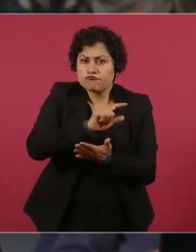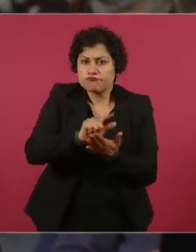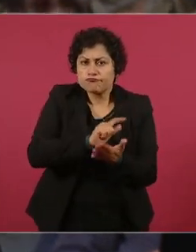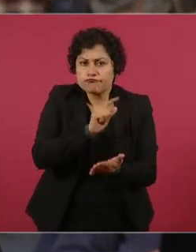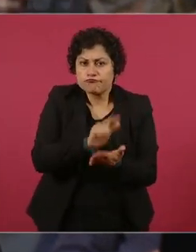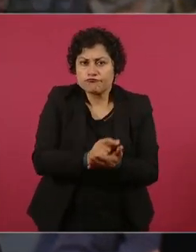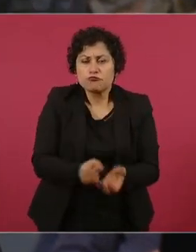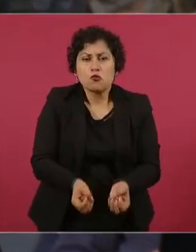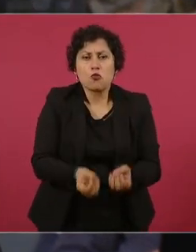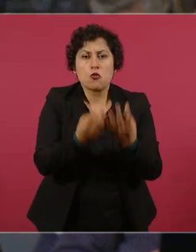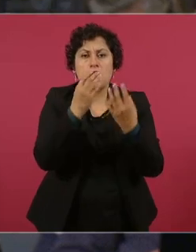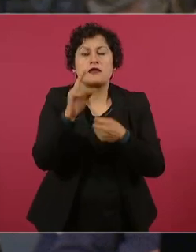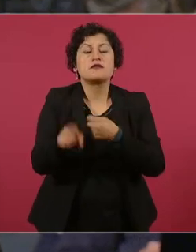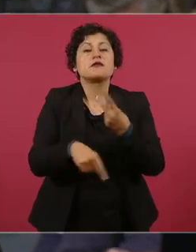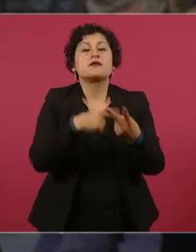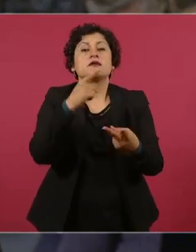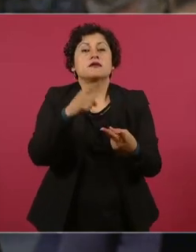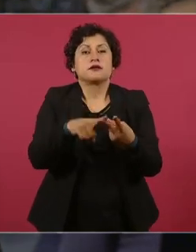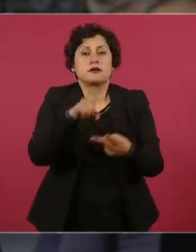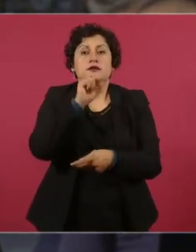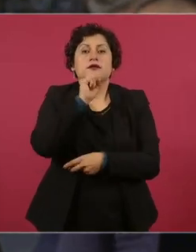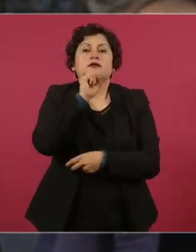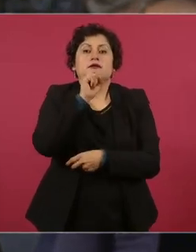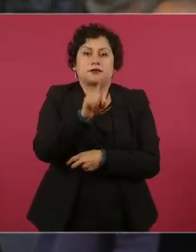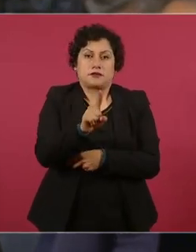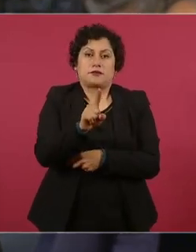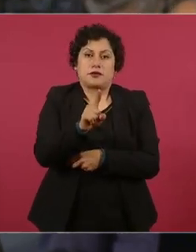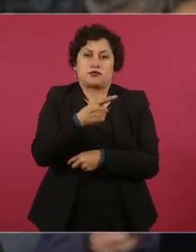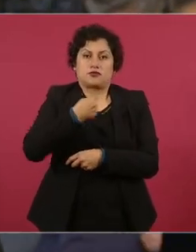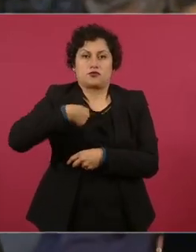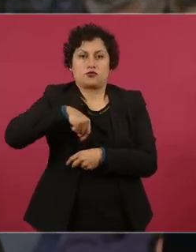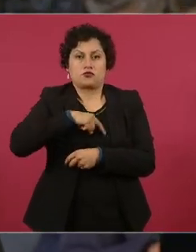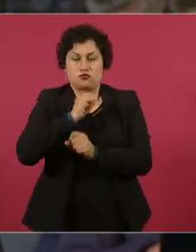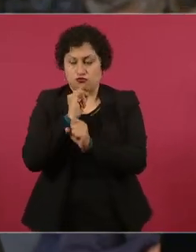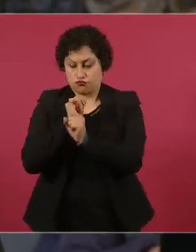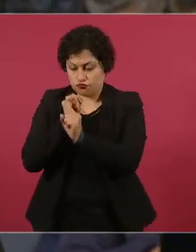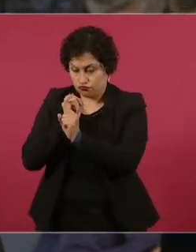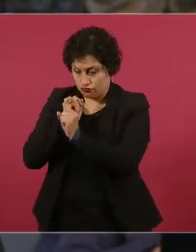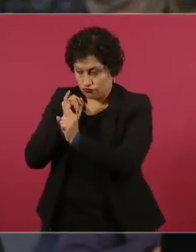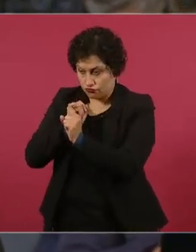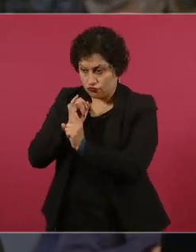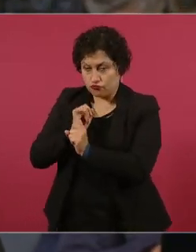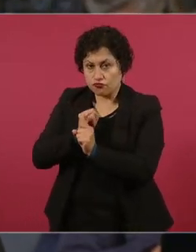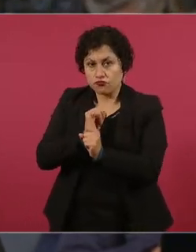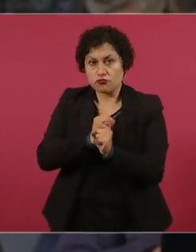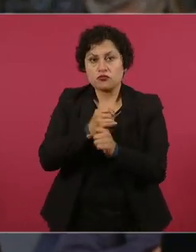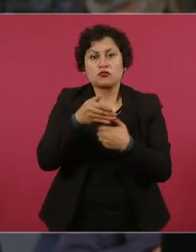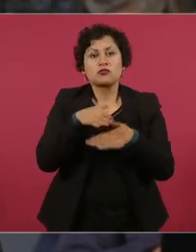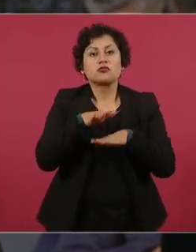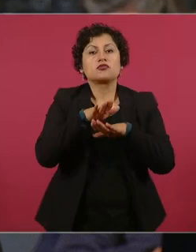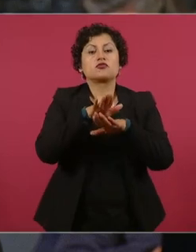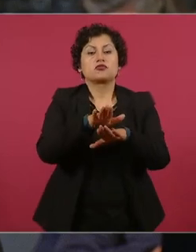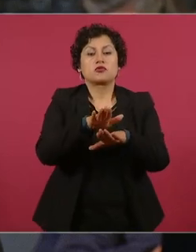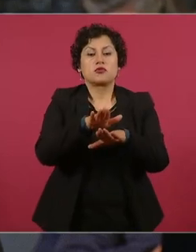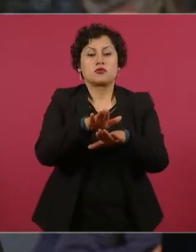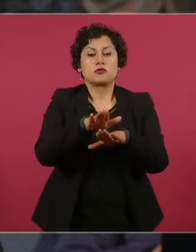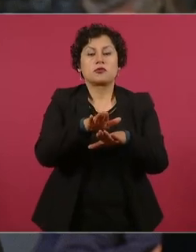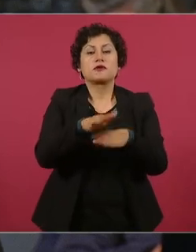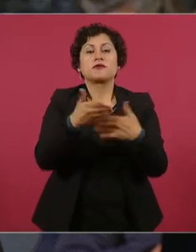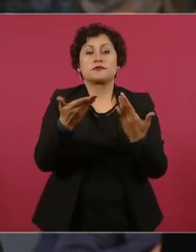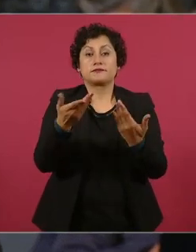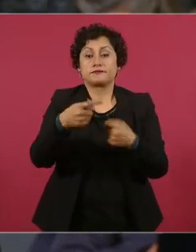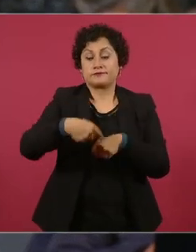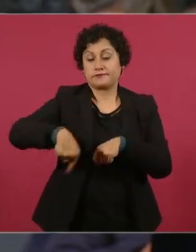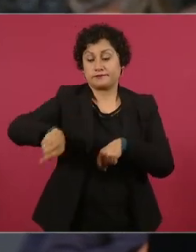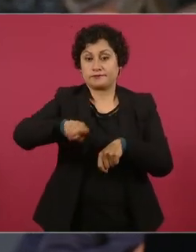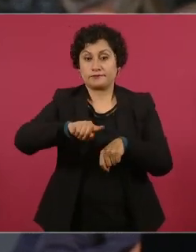esta parte de la pregunta que incluso Grupo Cantón ha estado haciendo investigaciones referente a estos ministros o